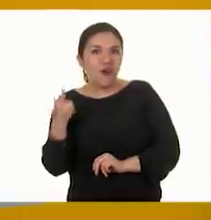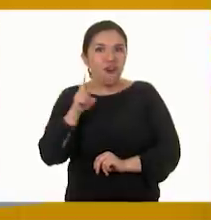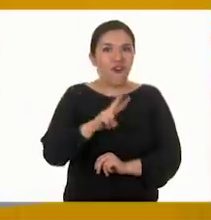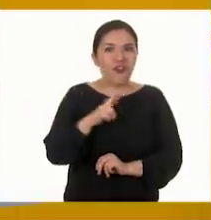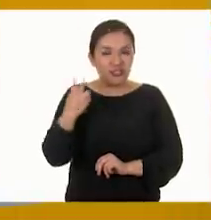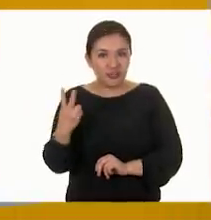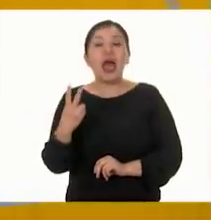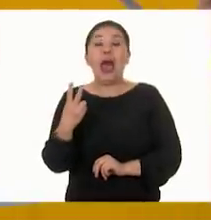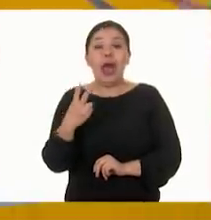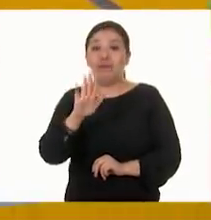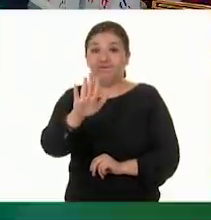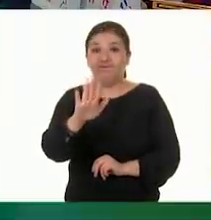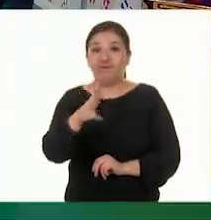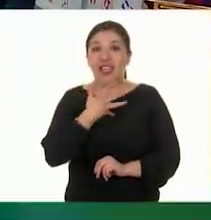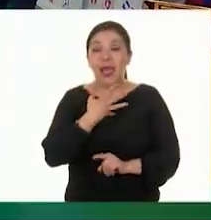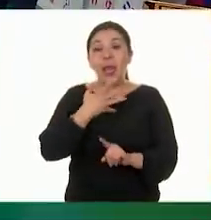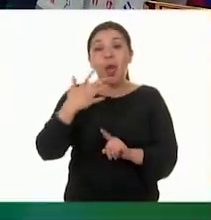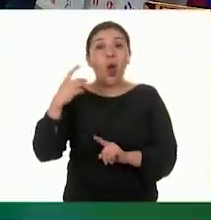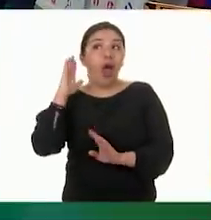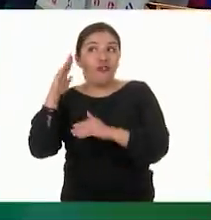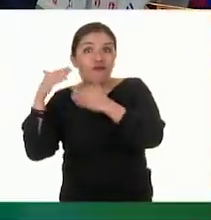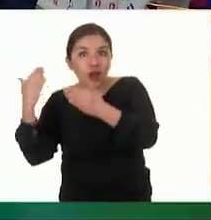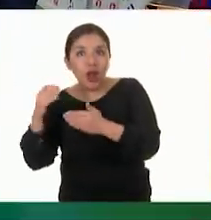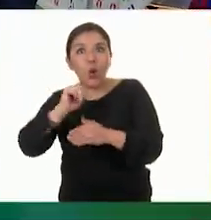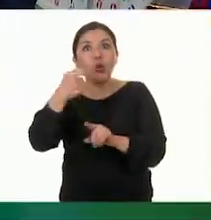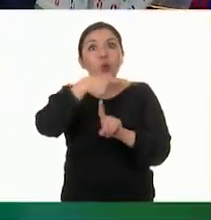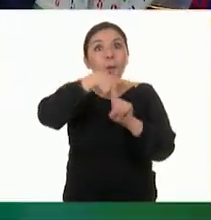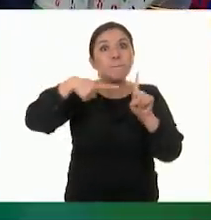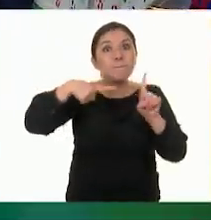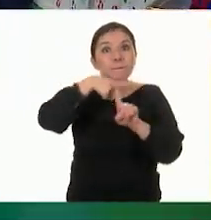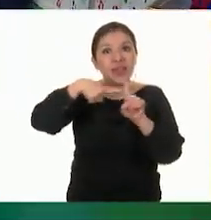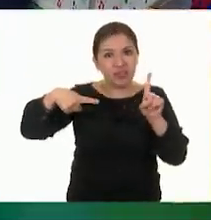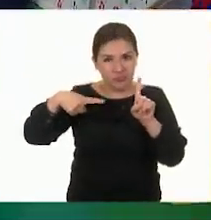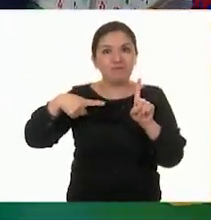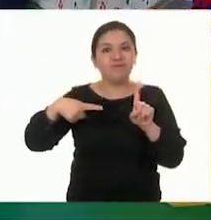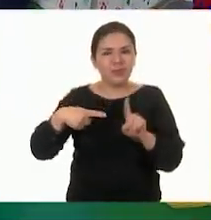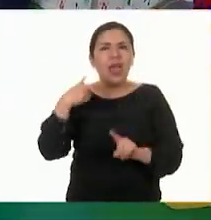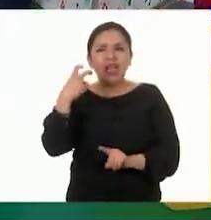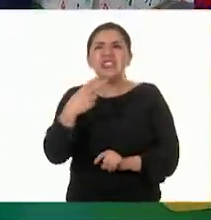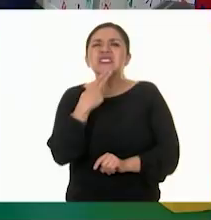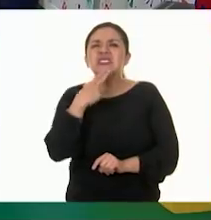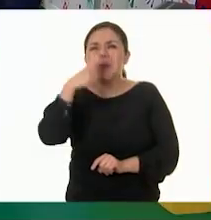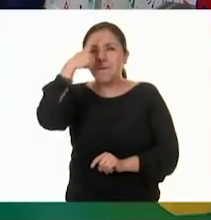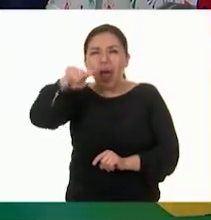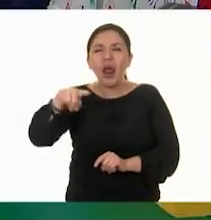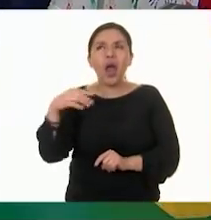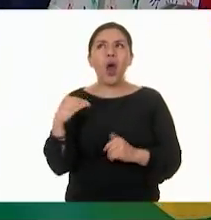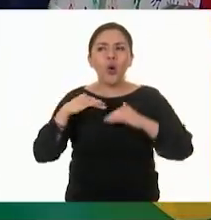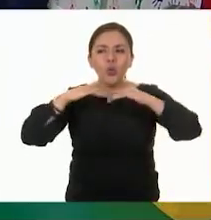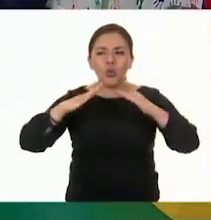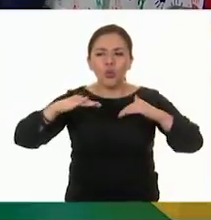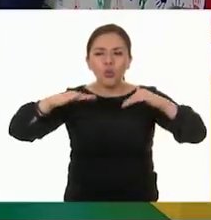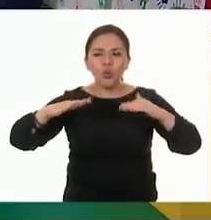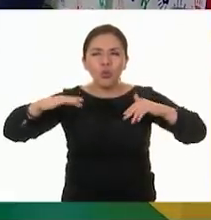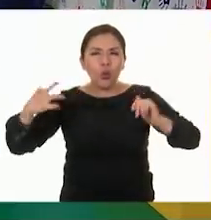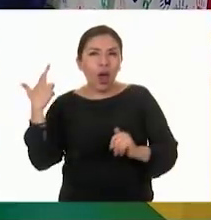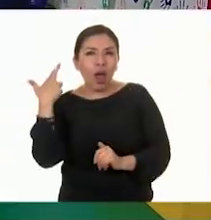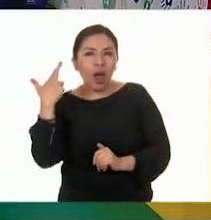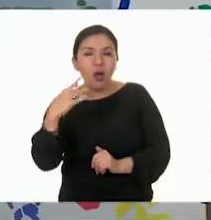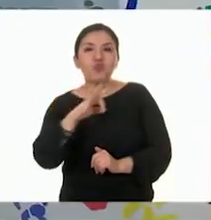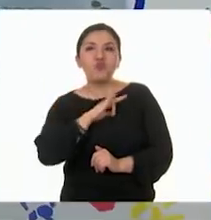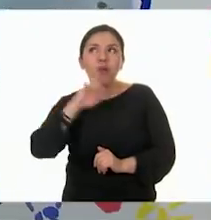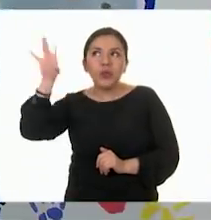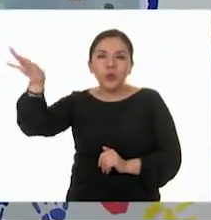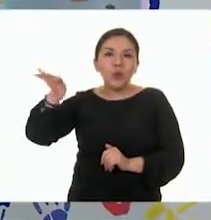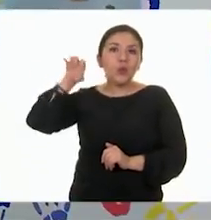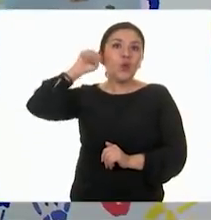un medio, exacto. Ah. Estos dos se encargan de captar las ondas auditivas. Ajá. Y las conduce hacia el